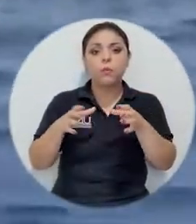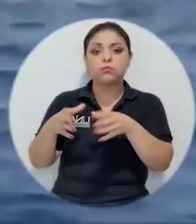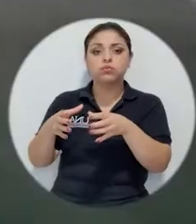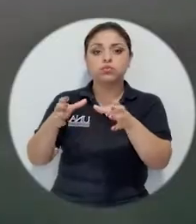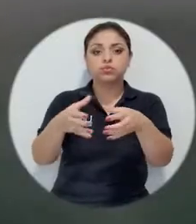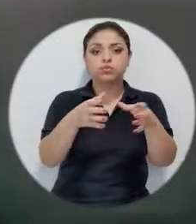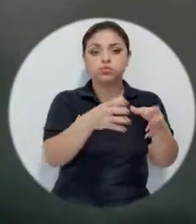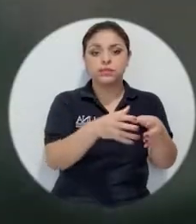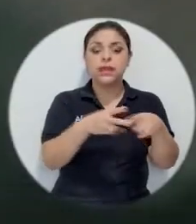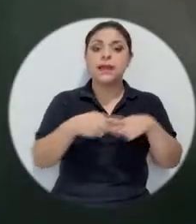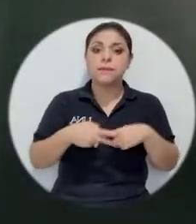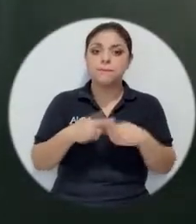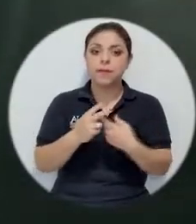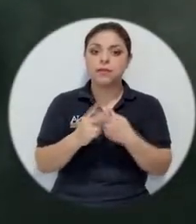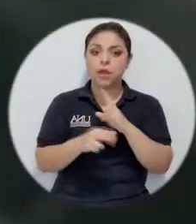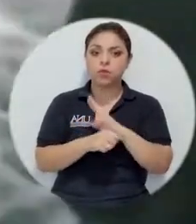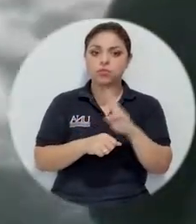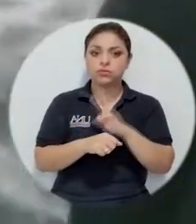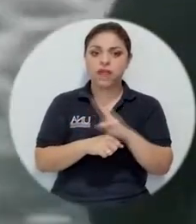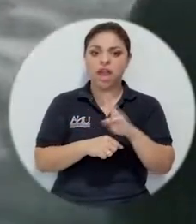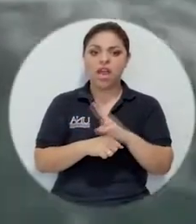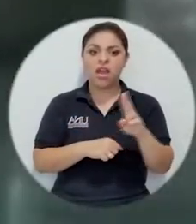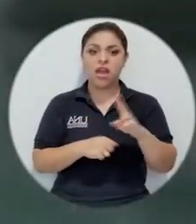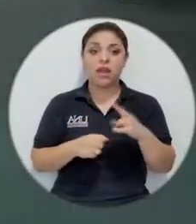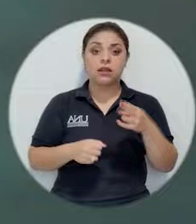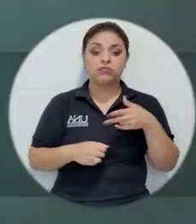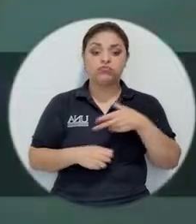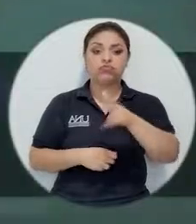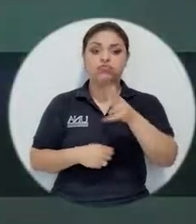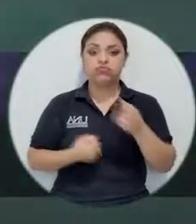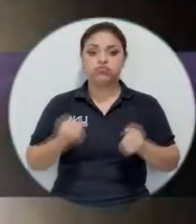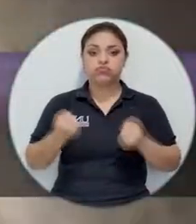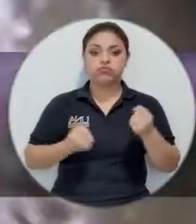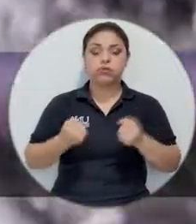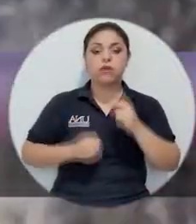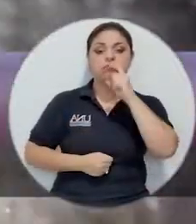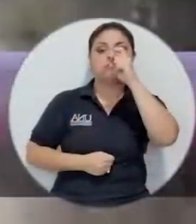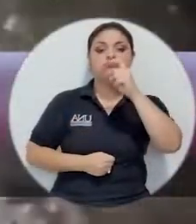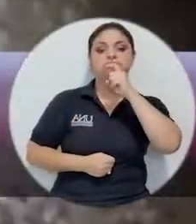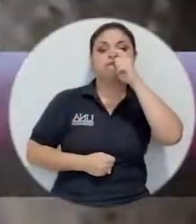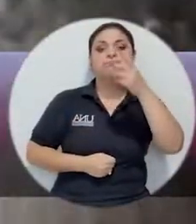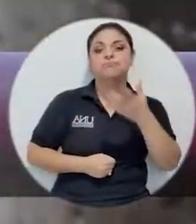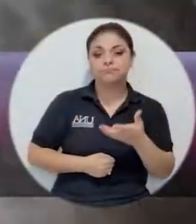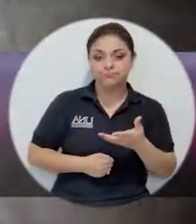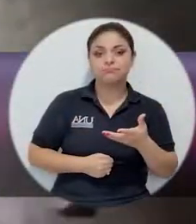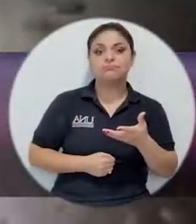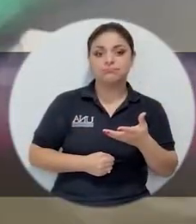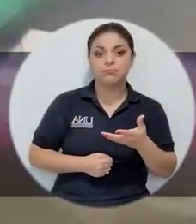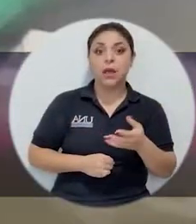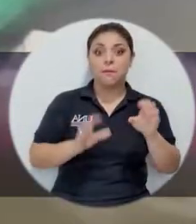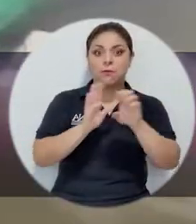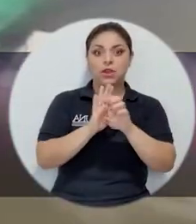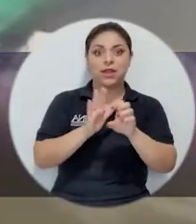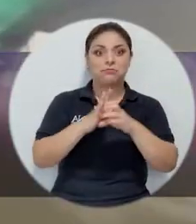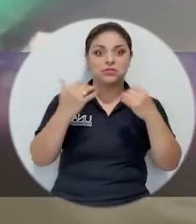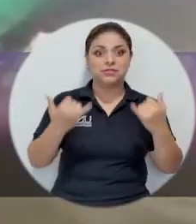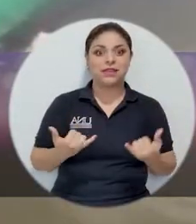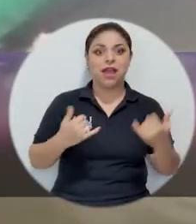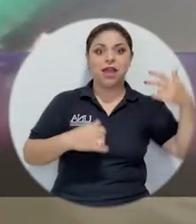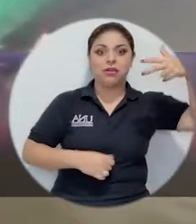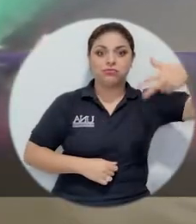utilizar cada vez medios de transporte más sofisticados incluso que los países. Por ejemplo, usan submarinos